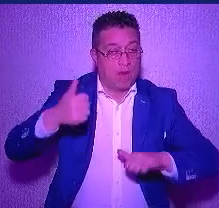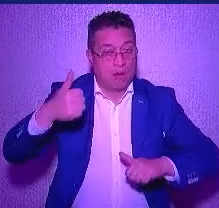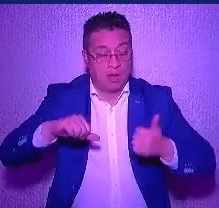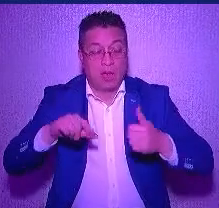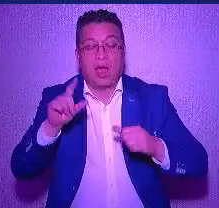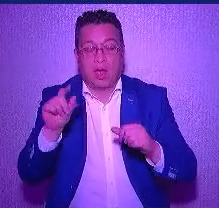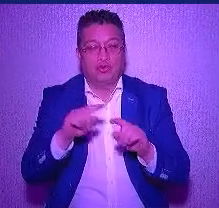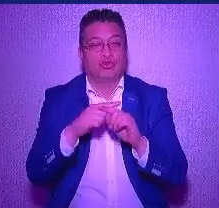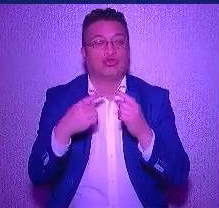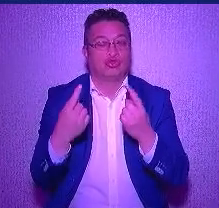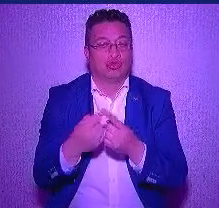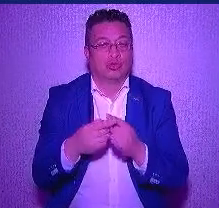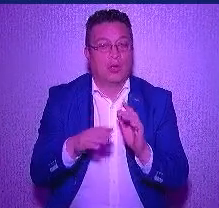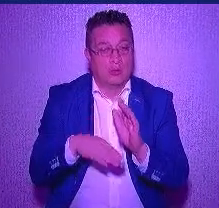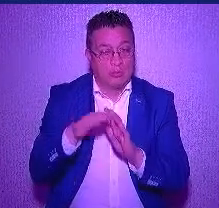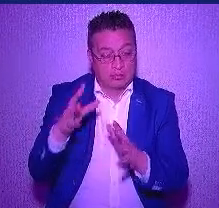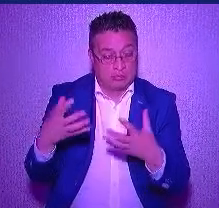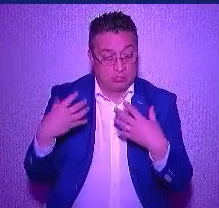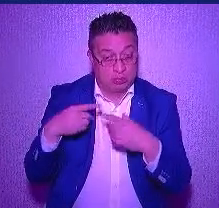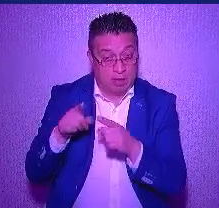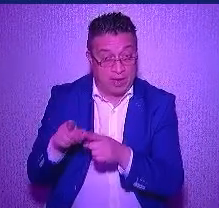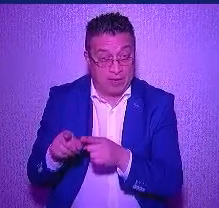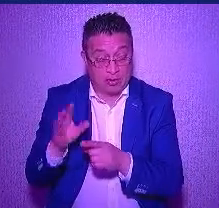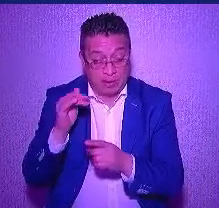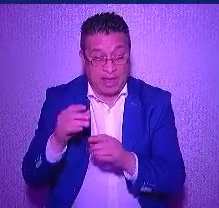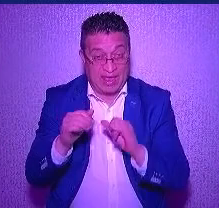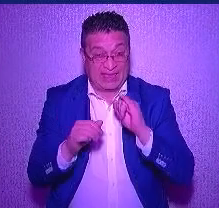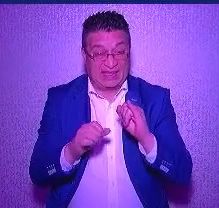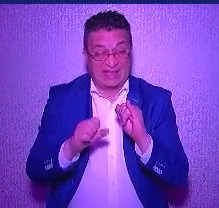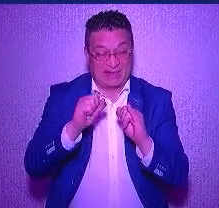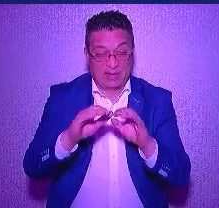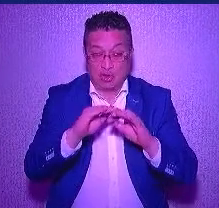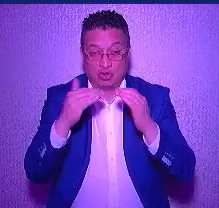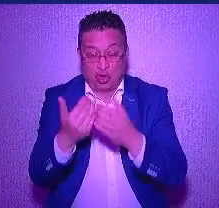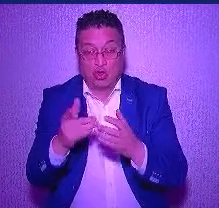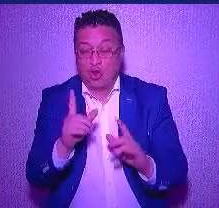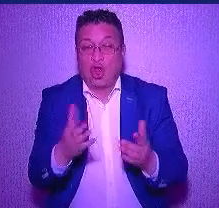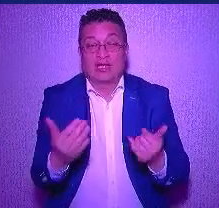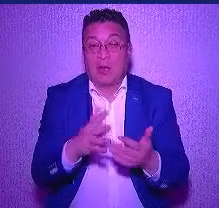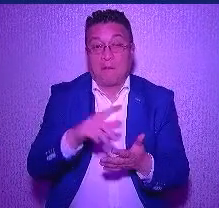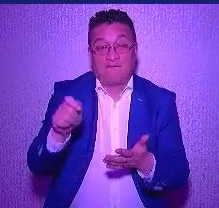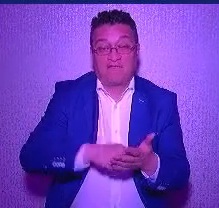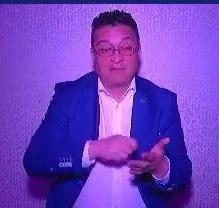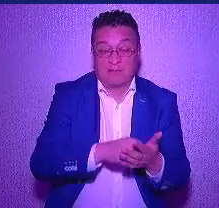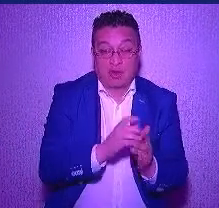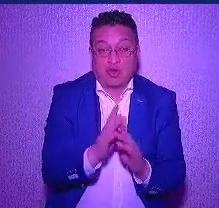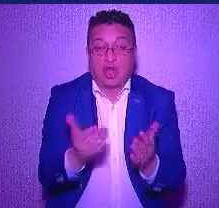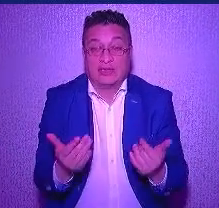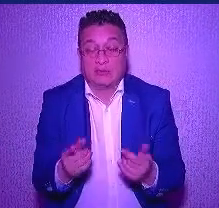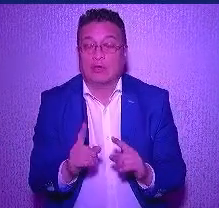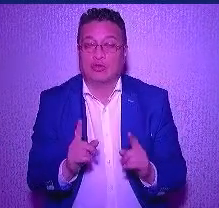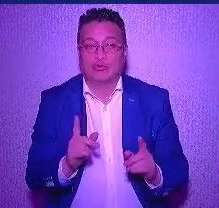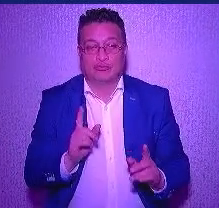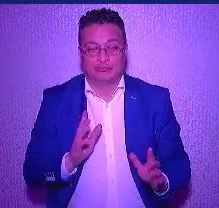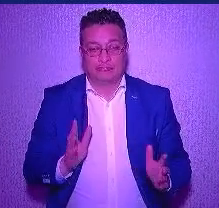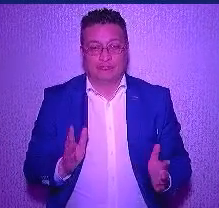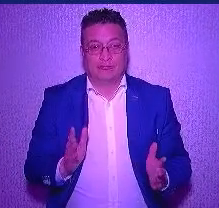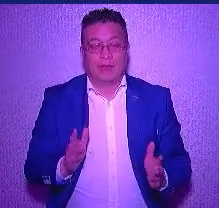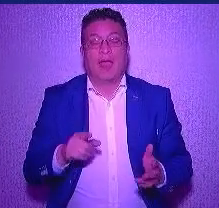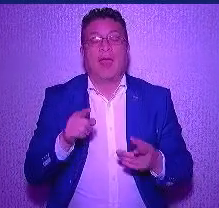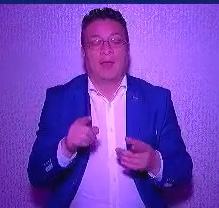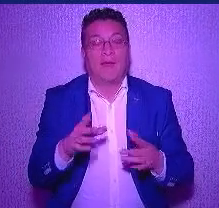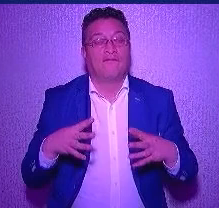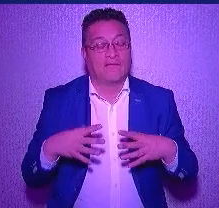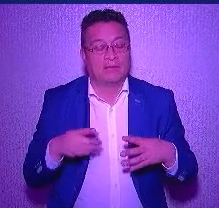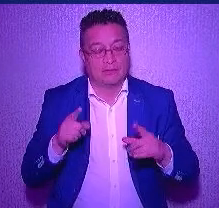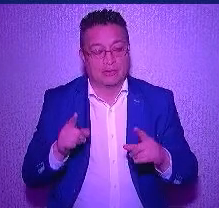atribuir todo a Machine learning vamos a atribuir todo a Inteligencia artificial No necesitamos más de firmas todo es automatizado no estamos ahí infelizmente no